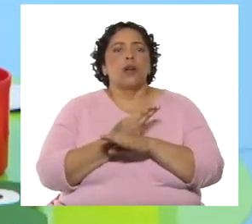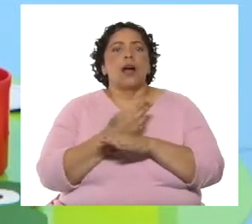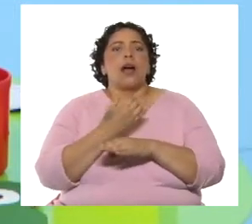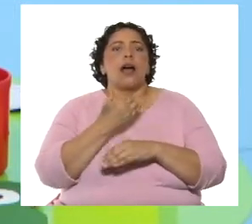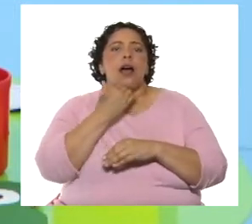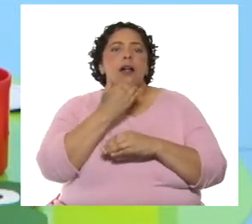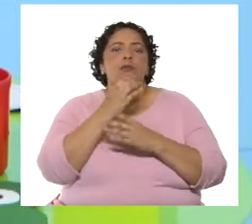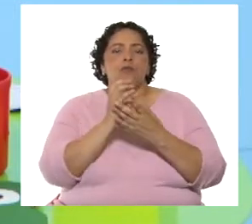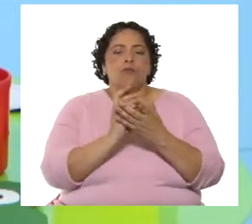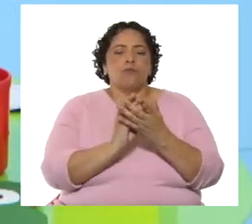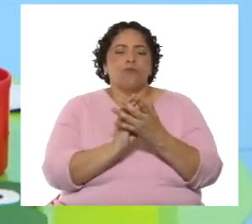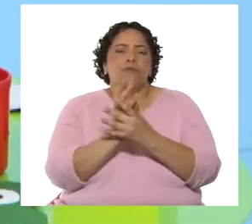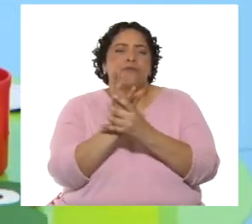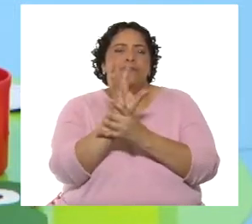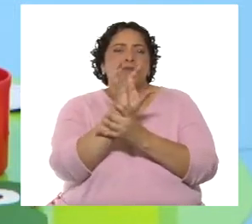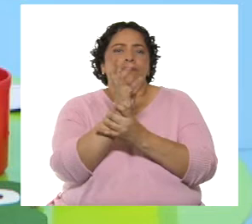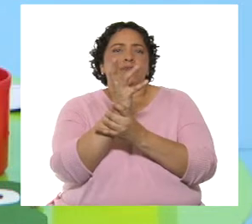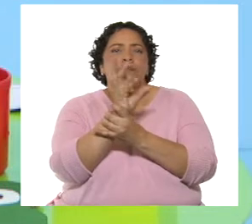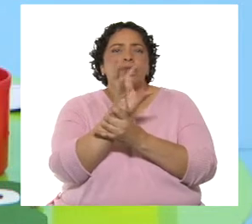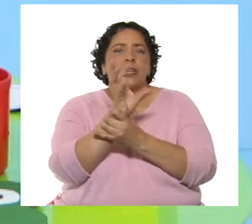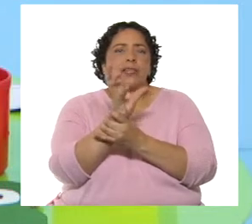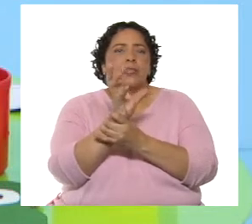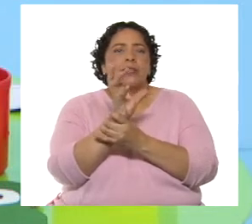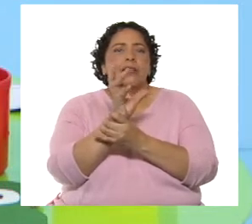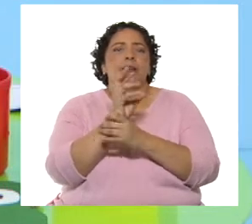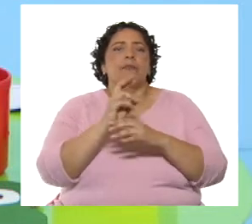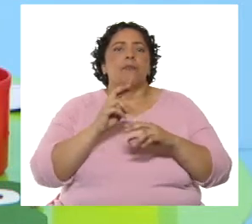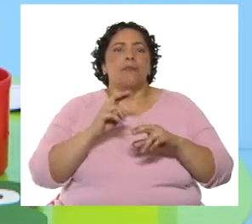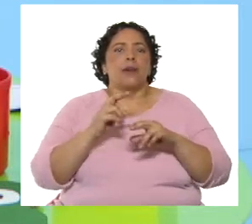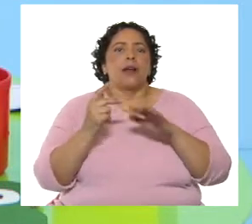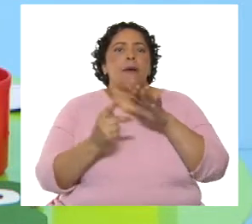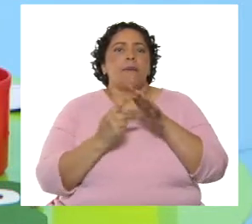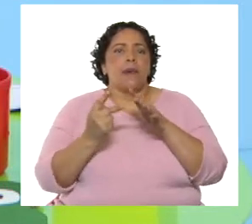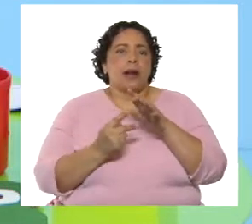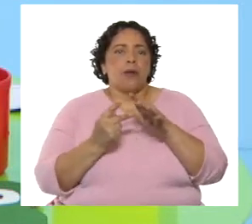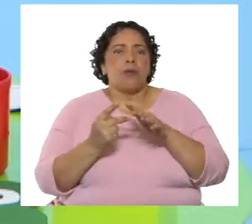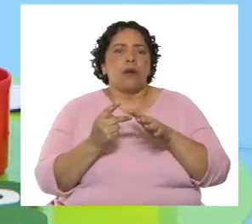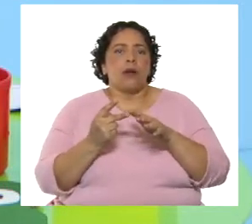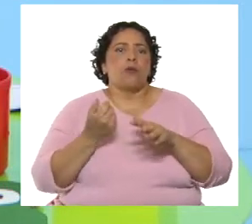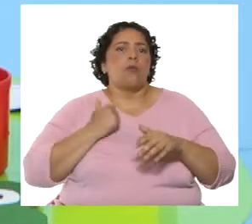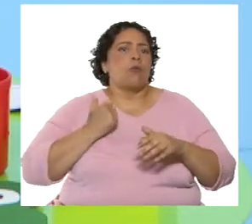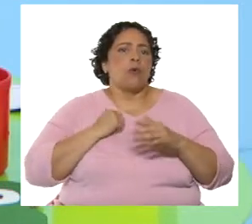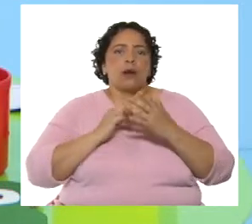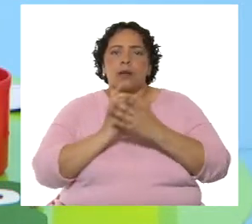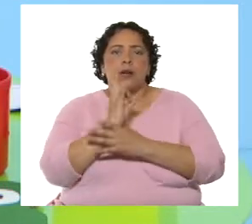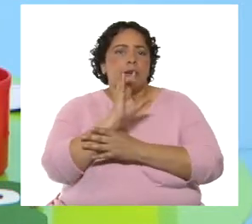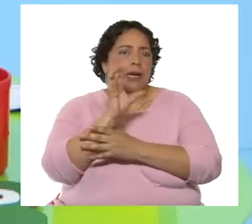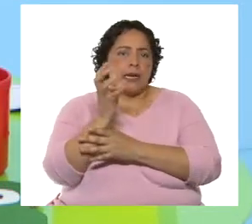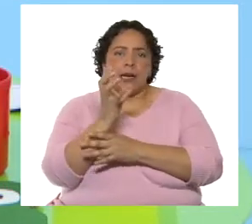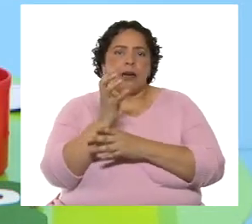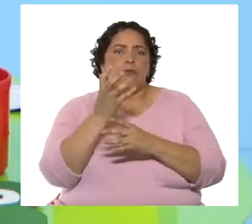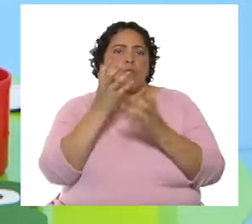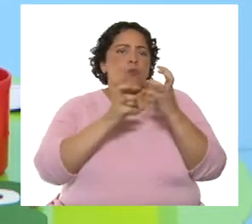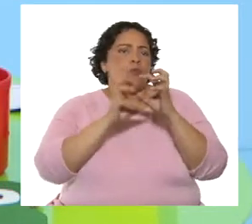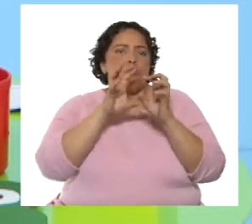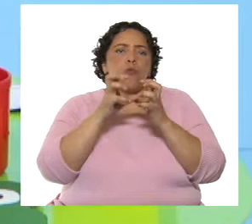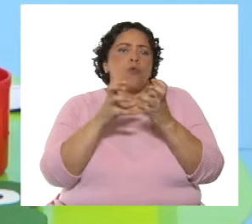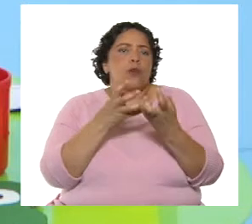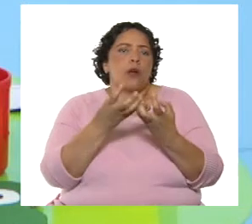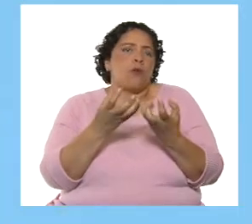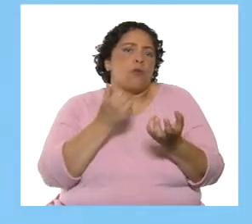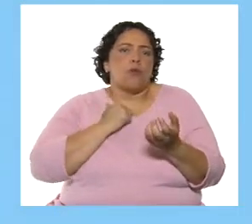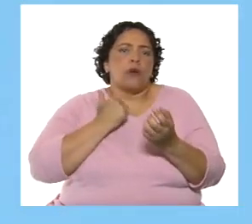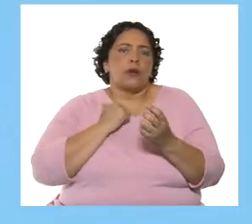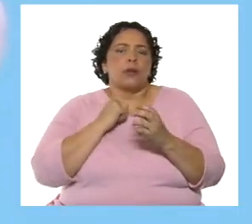títere. Estas van para la etapa de preescolar. Cualquier títeres que tengamos en nuestras casas, recuerden que en